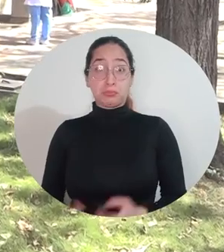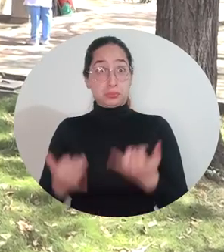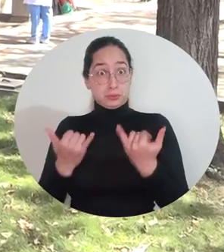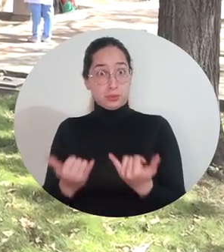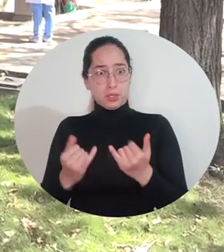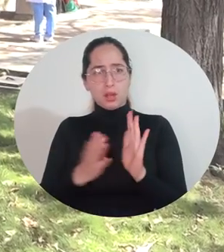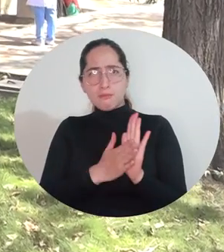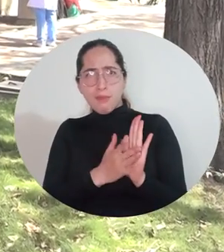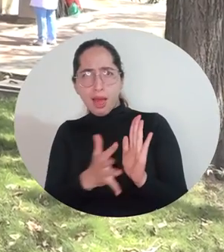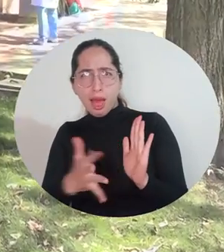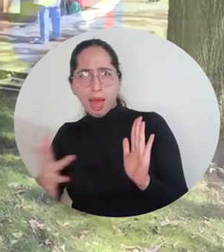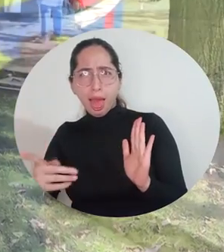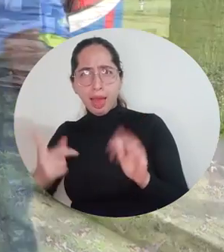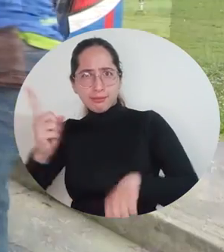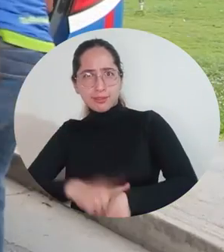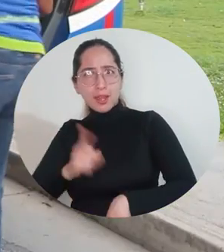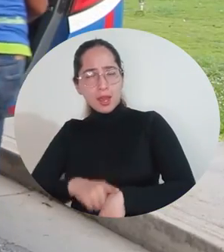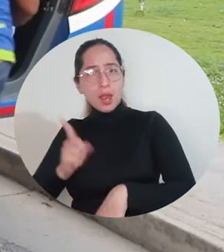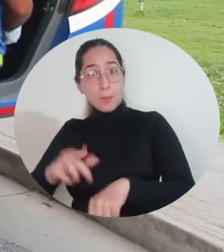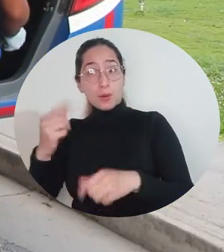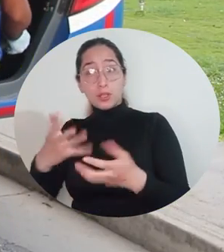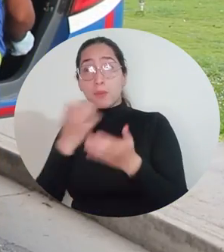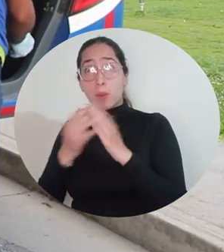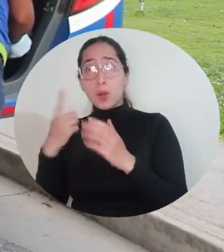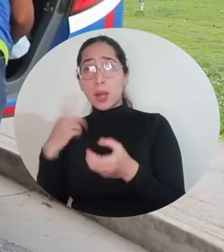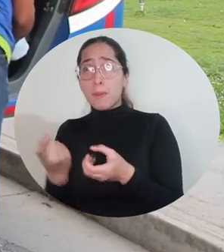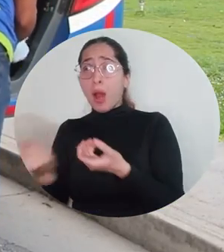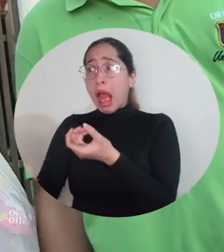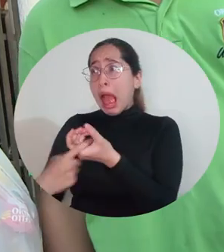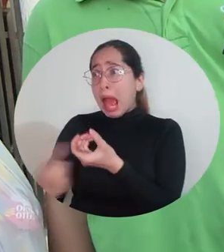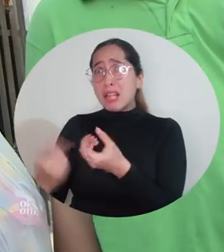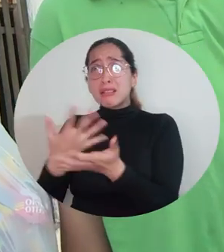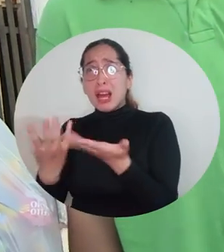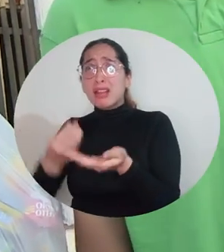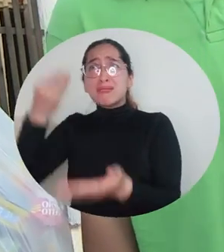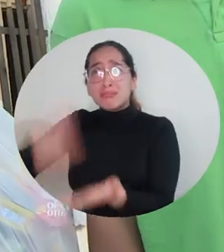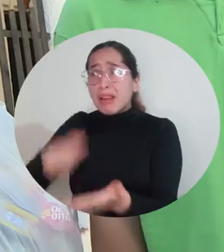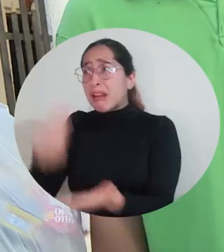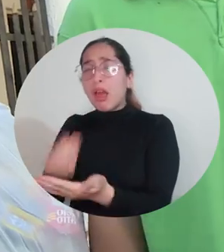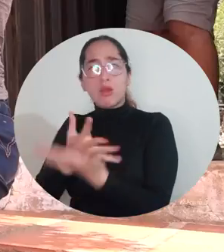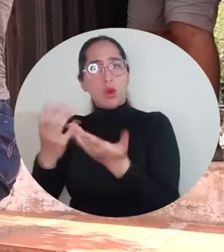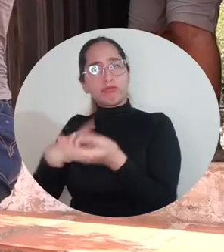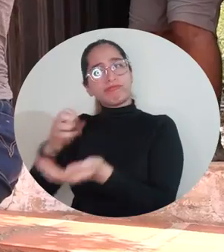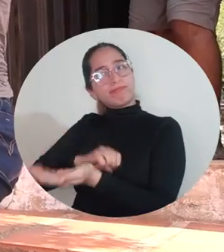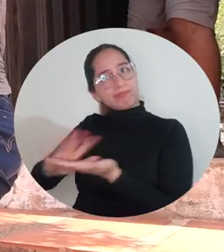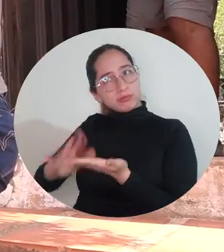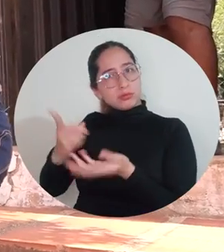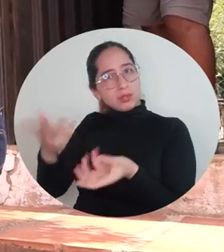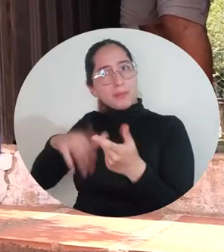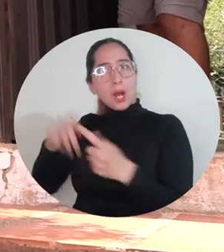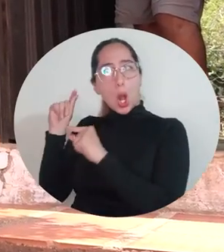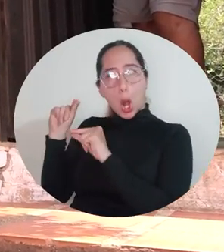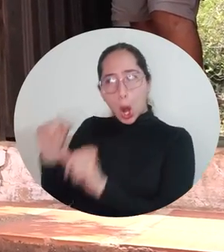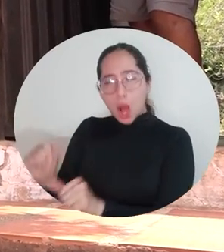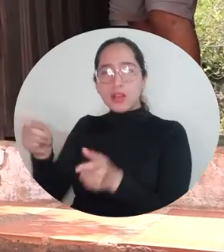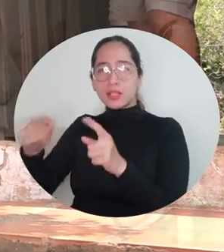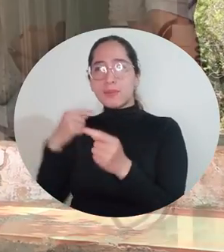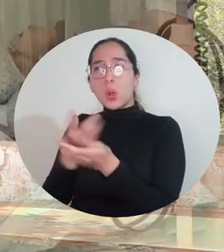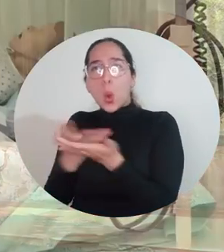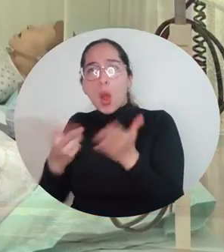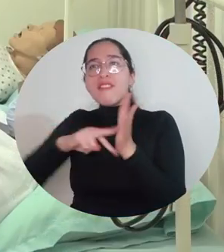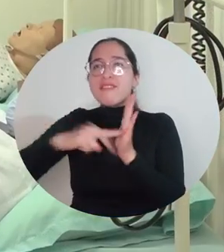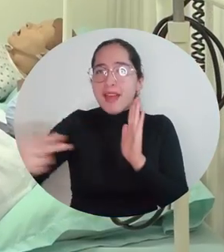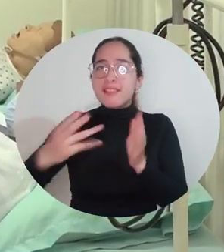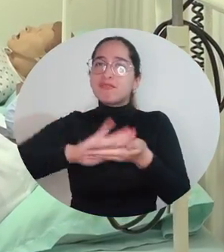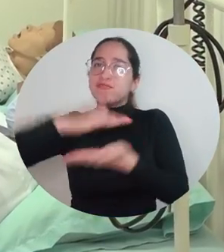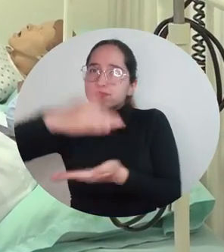este tiempo, Unimagdalena proporcionó alivios económicos a las matrículas, suministró bienes y servicios tecnológicos, ofertó programas de